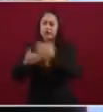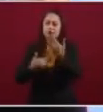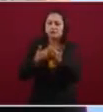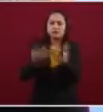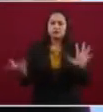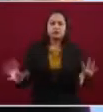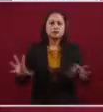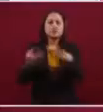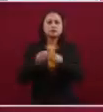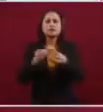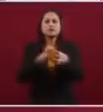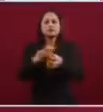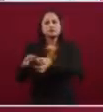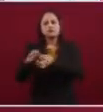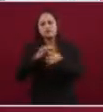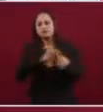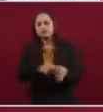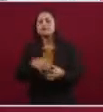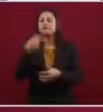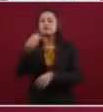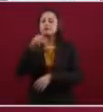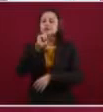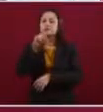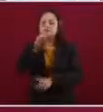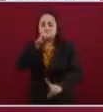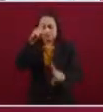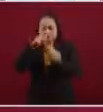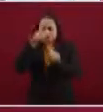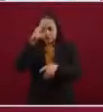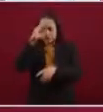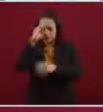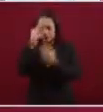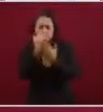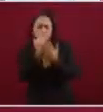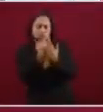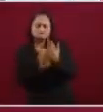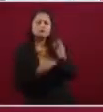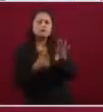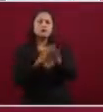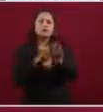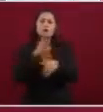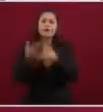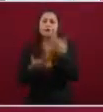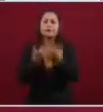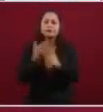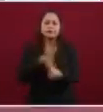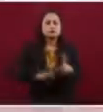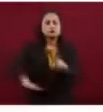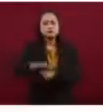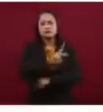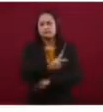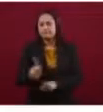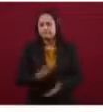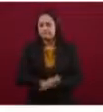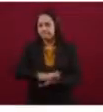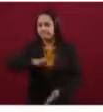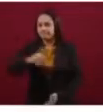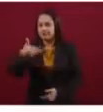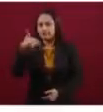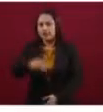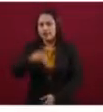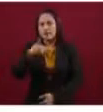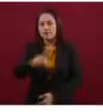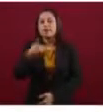preparando también cómo van a ser estos servicios para poder dar atención a toda esta demanda que se está generando por un lado es